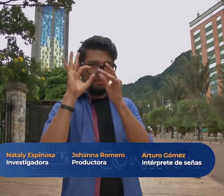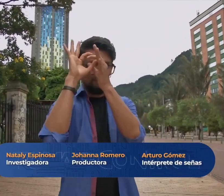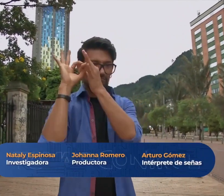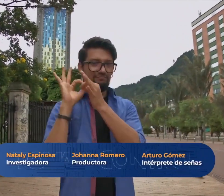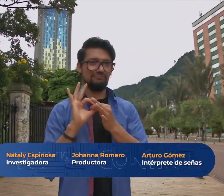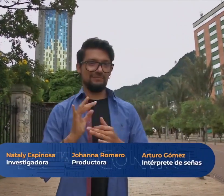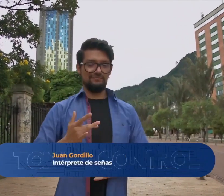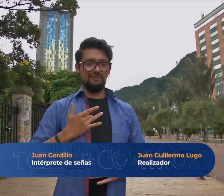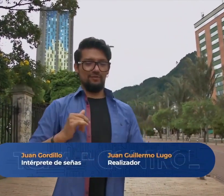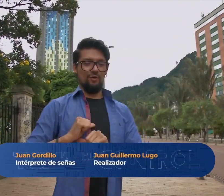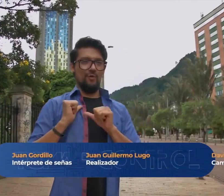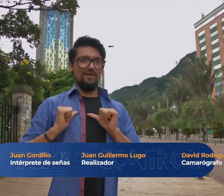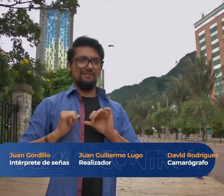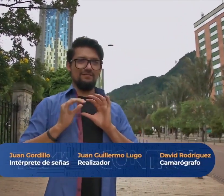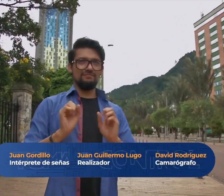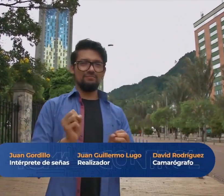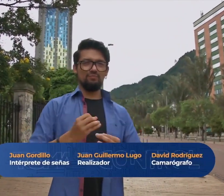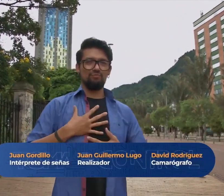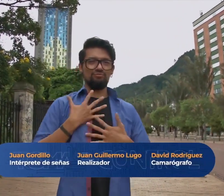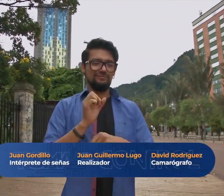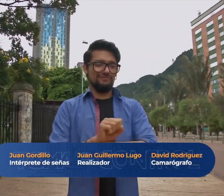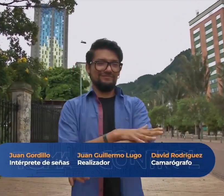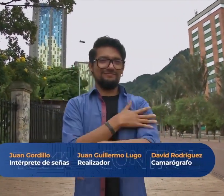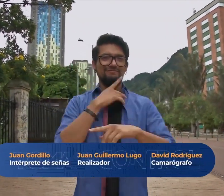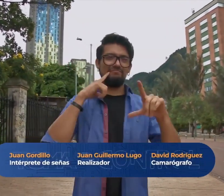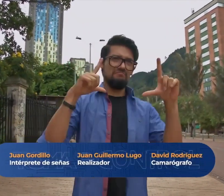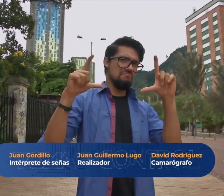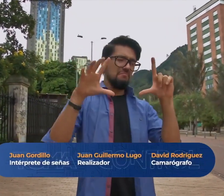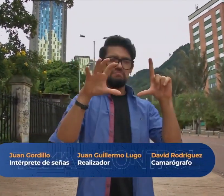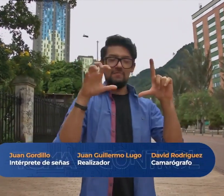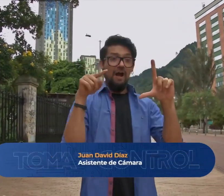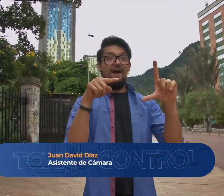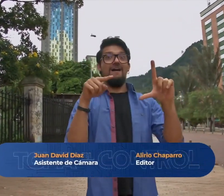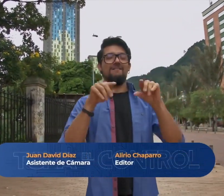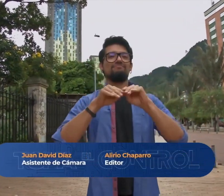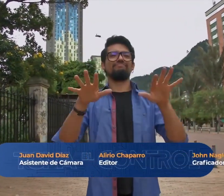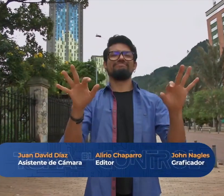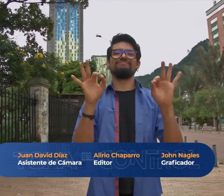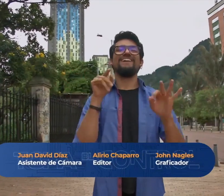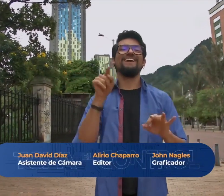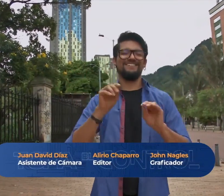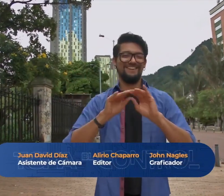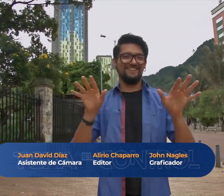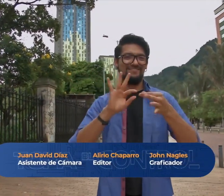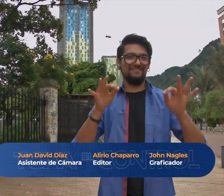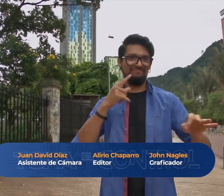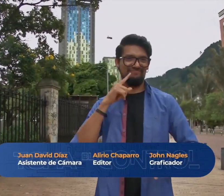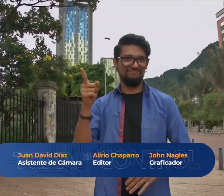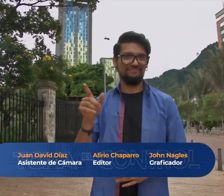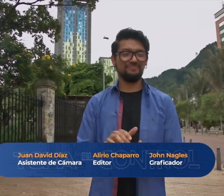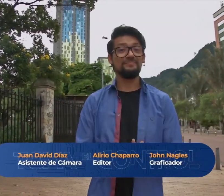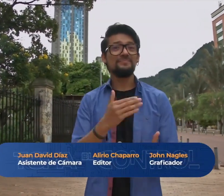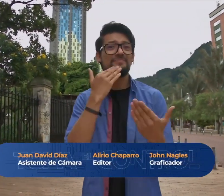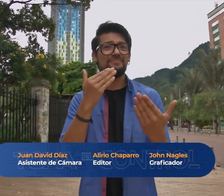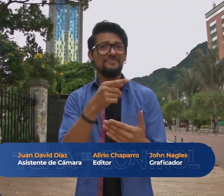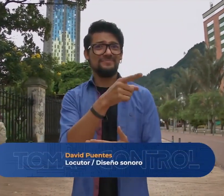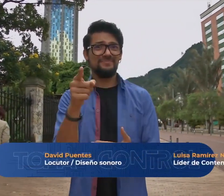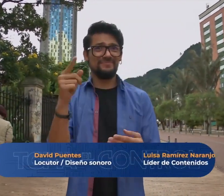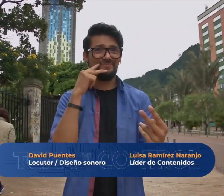Gracias por estar con nosotros. No olviden escribir sus solicitudes, peticiones, sugerencias,